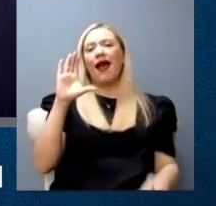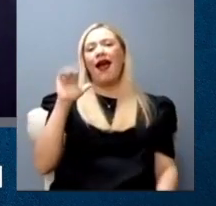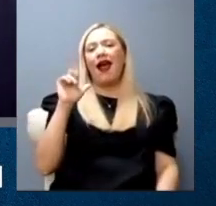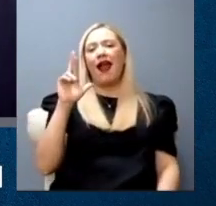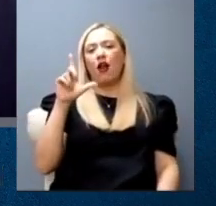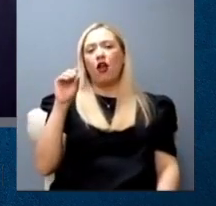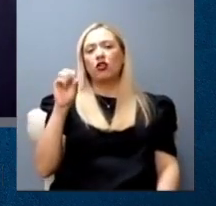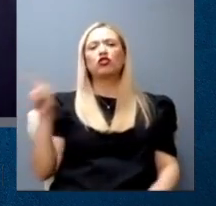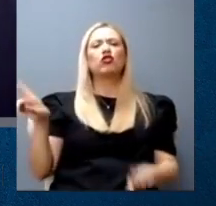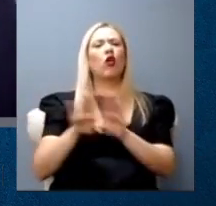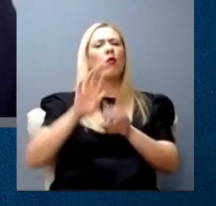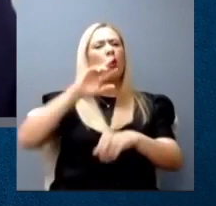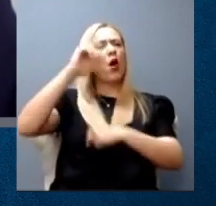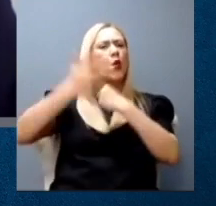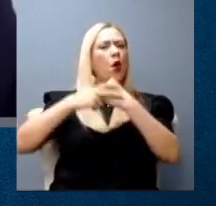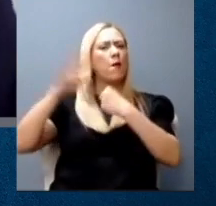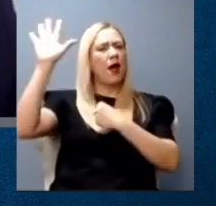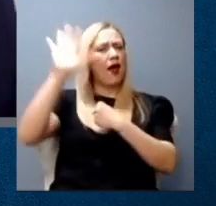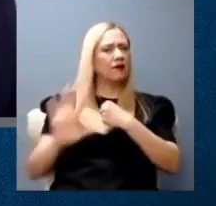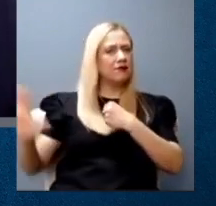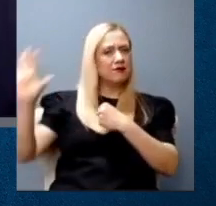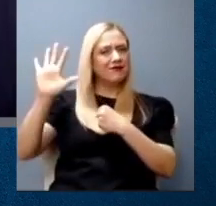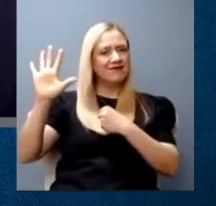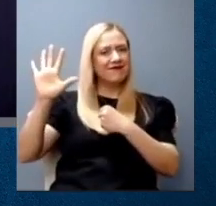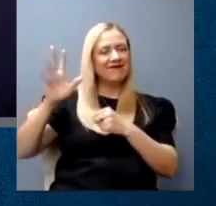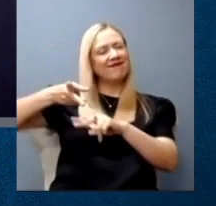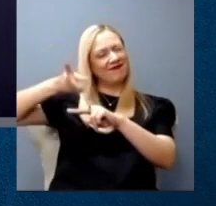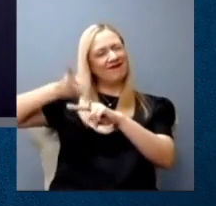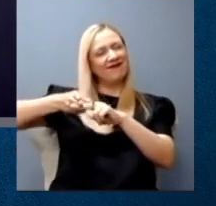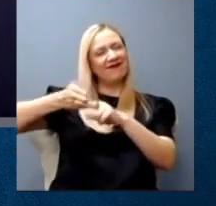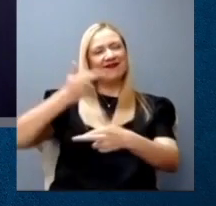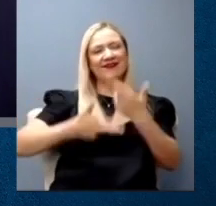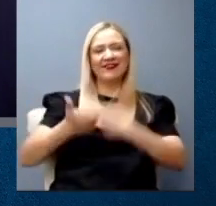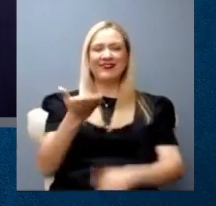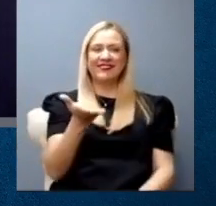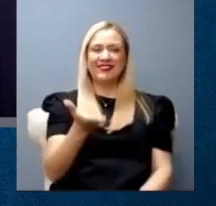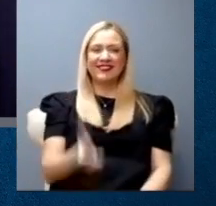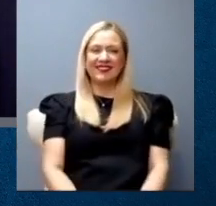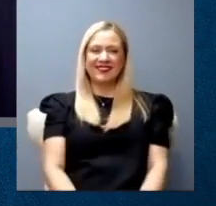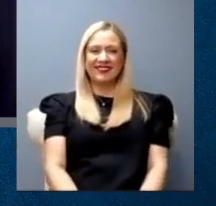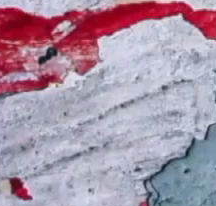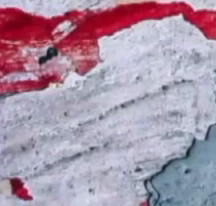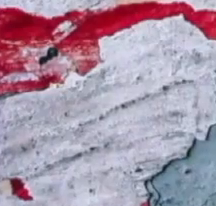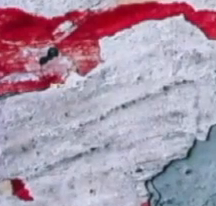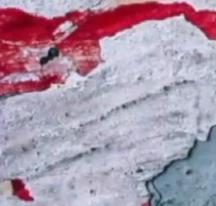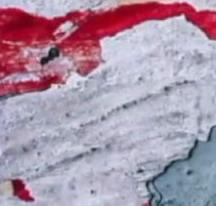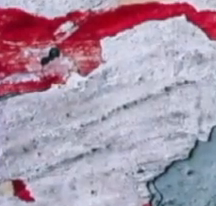sistema europeo, pero bueno, es momento de hacer un segundo corte, ya regresamos.